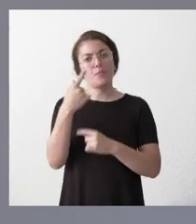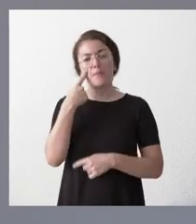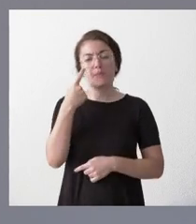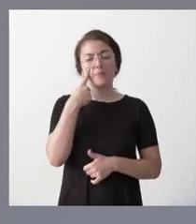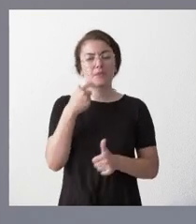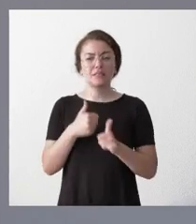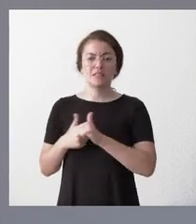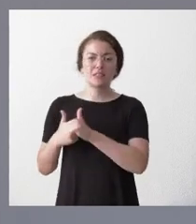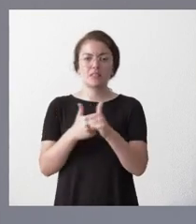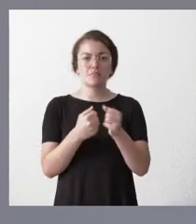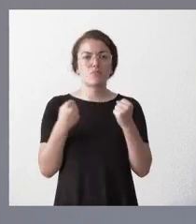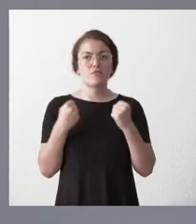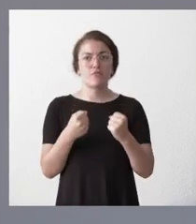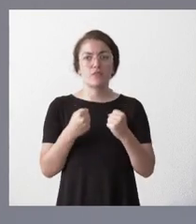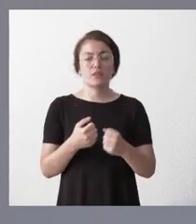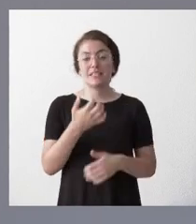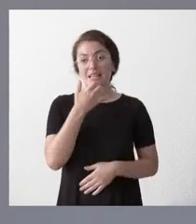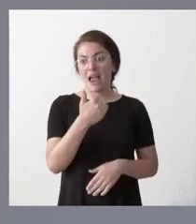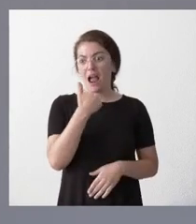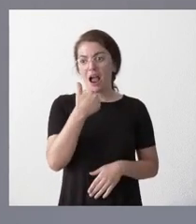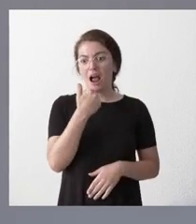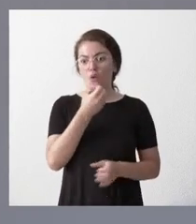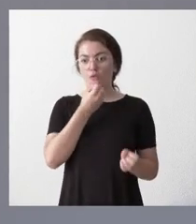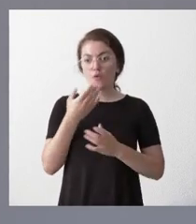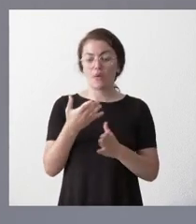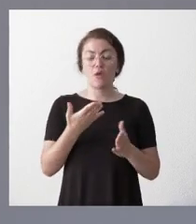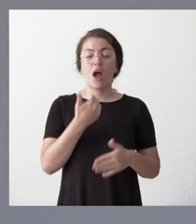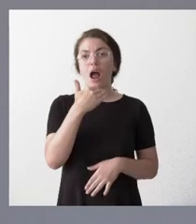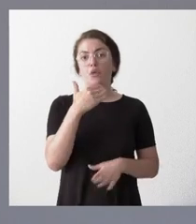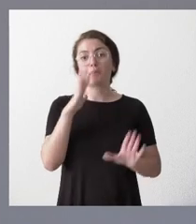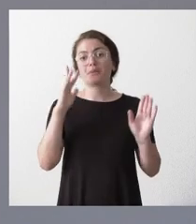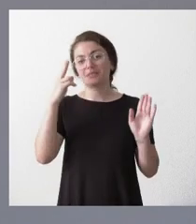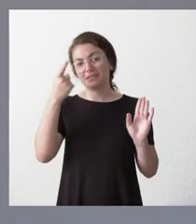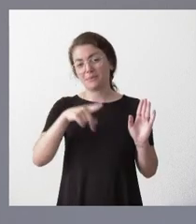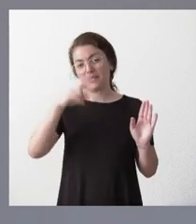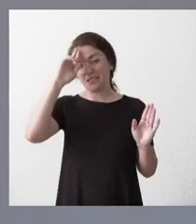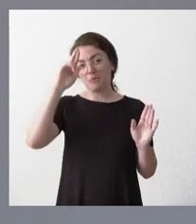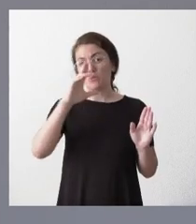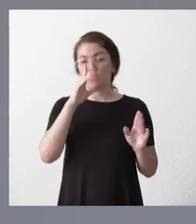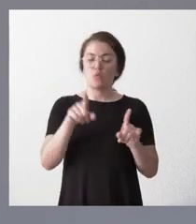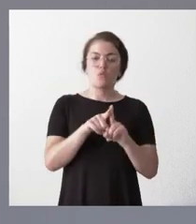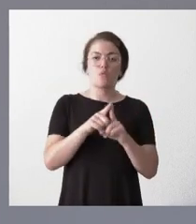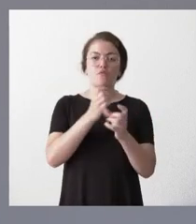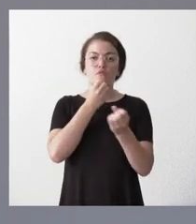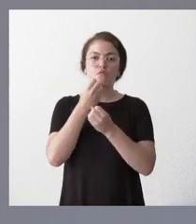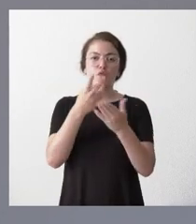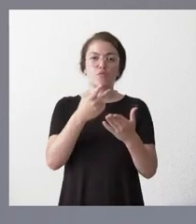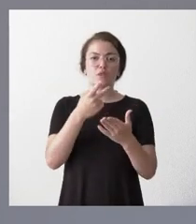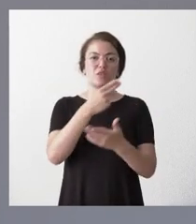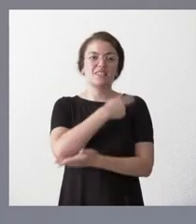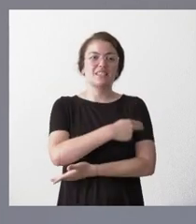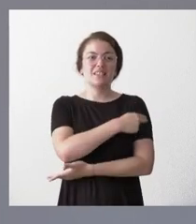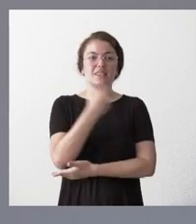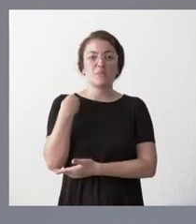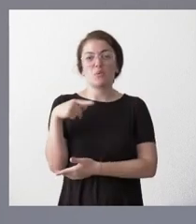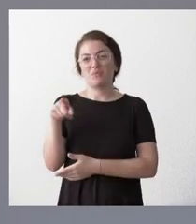y en la medida en que haya alguna información, también respetando que es una información sanitaria y que el titular de la misma es el paciente y los